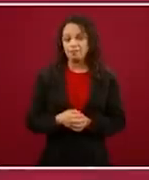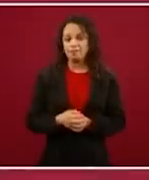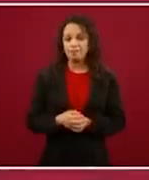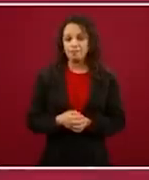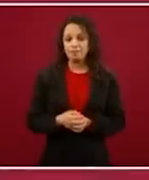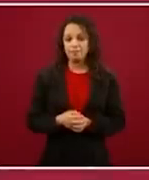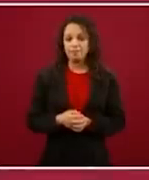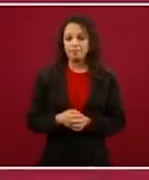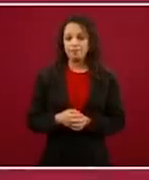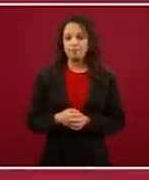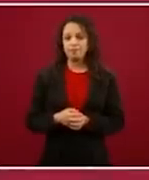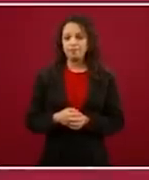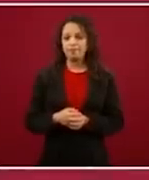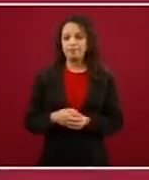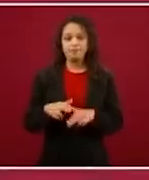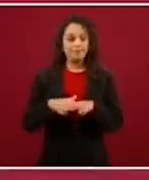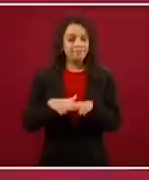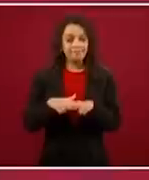Nada